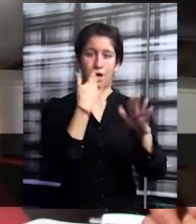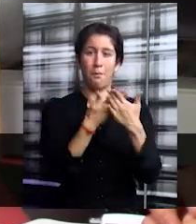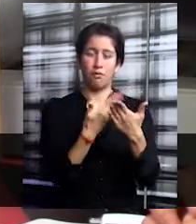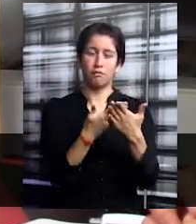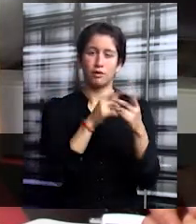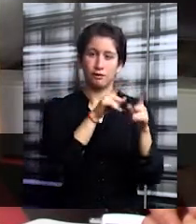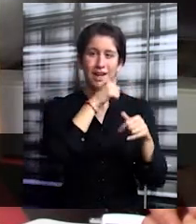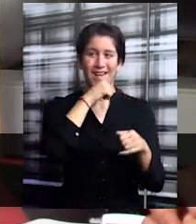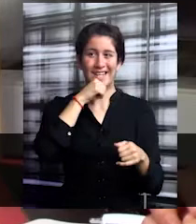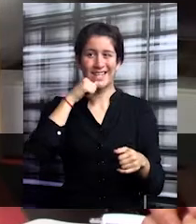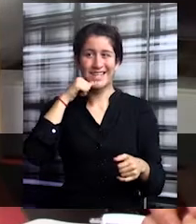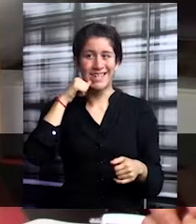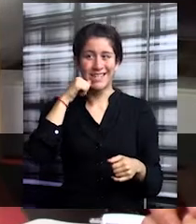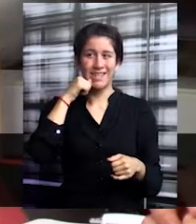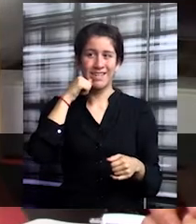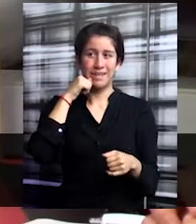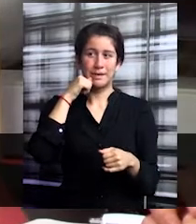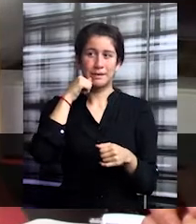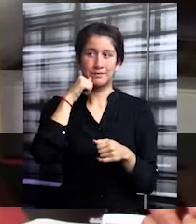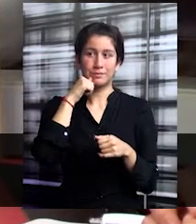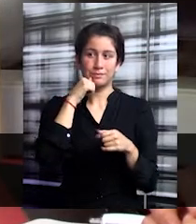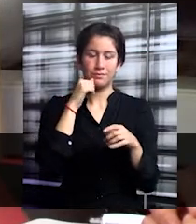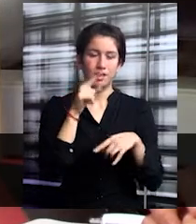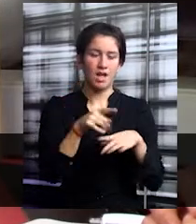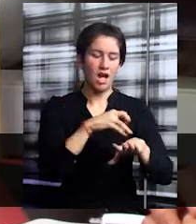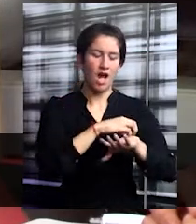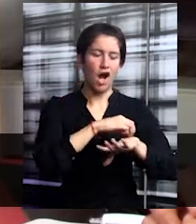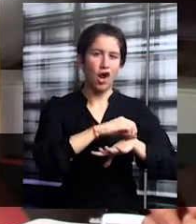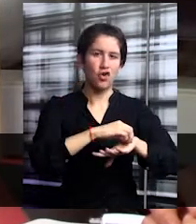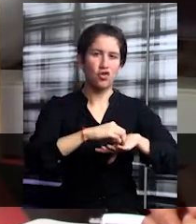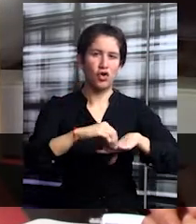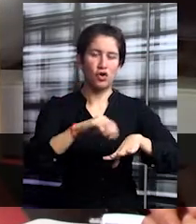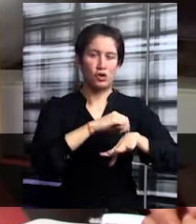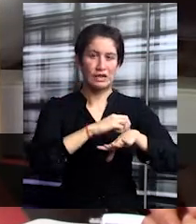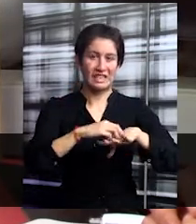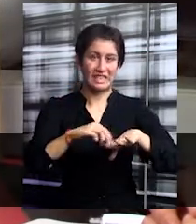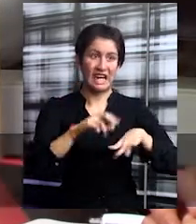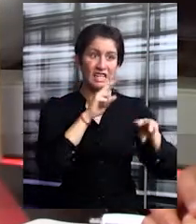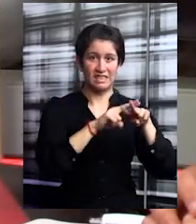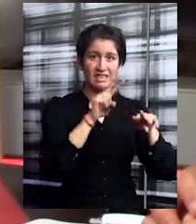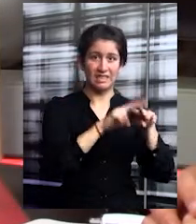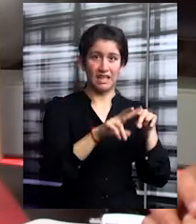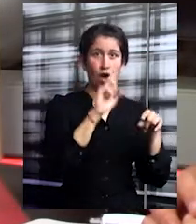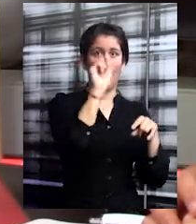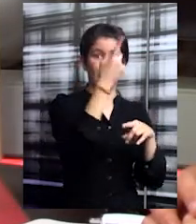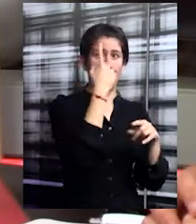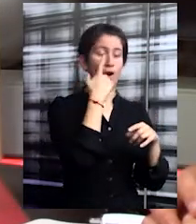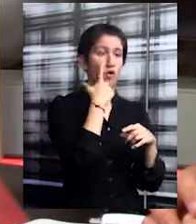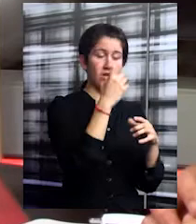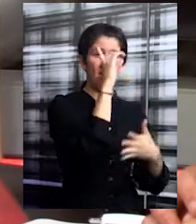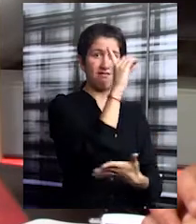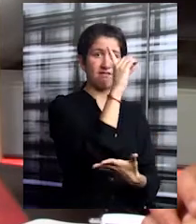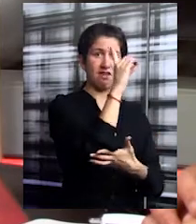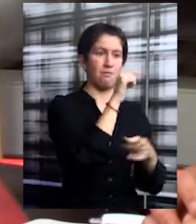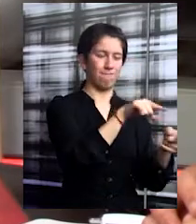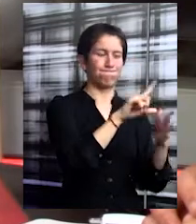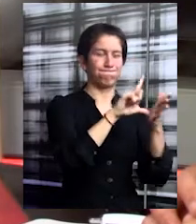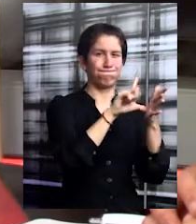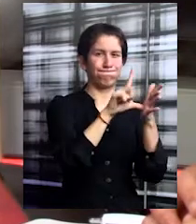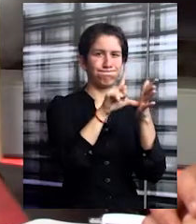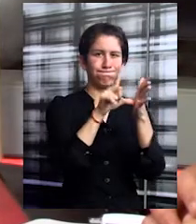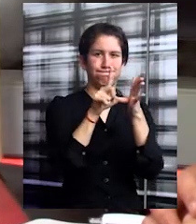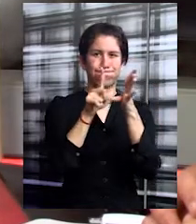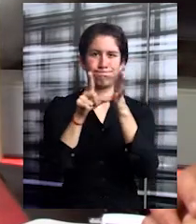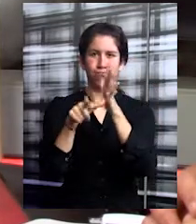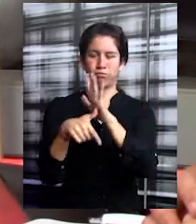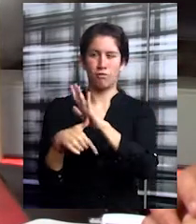sequía, significa, por ejemplo, que las cosechas que se realizaban los primeros días de diciembre se están traspasando a la quincena de enero, es decir,